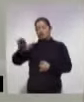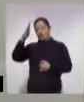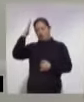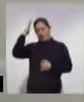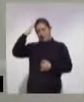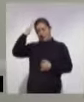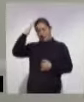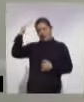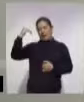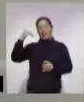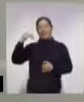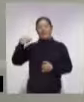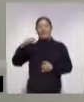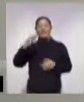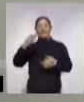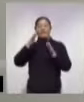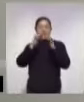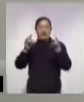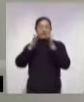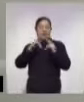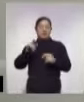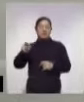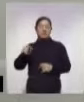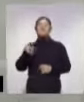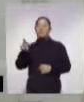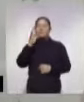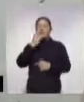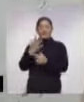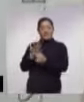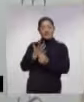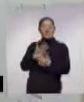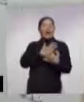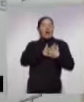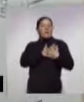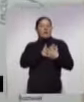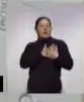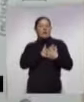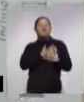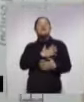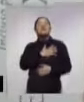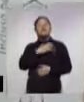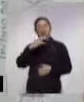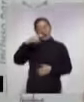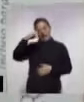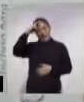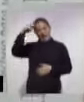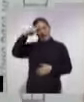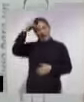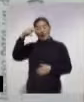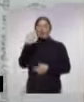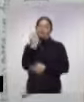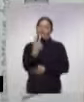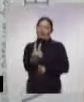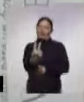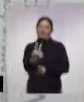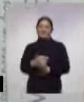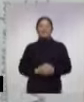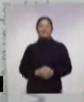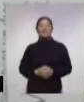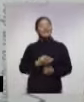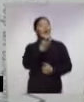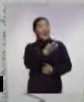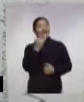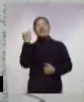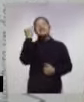general francés, bueno, él dice que el amor es un error de dos, ¿no? Entonces, este tipo de imágenes,